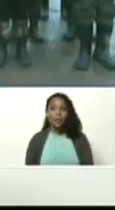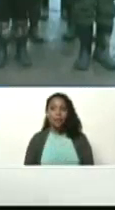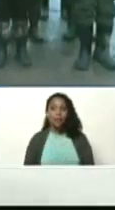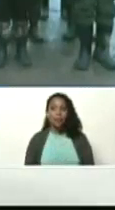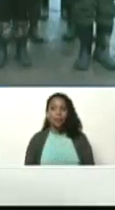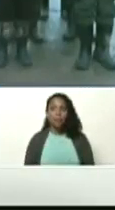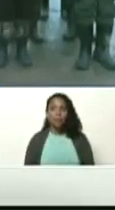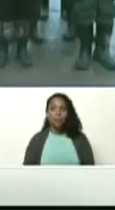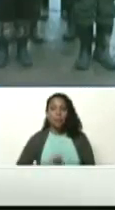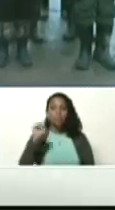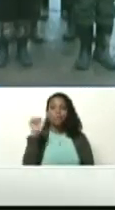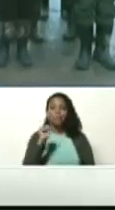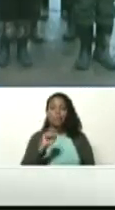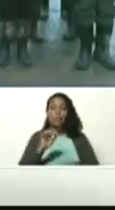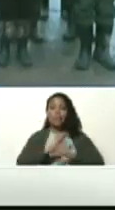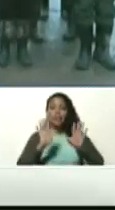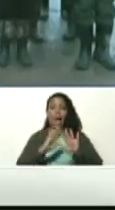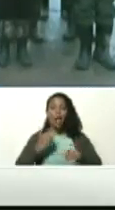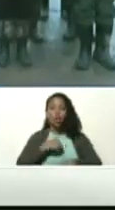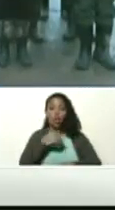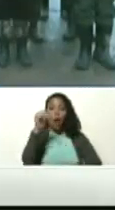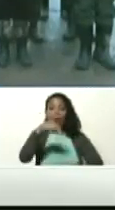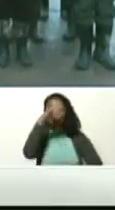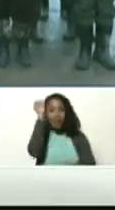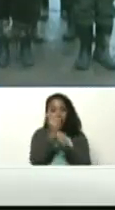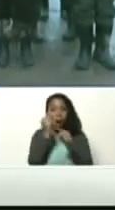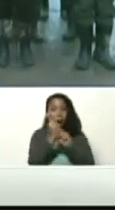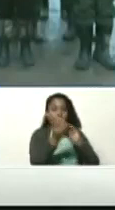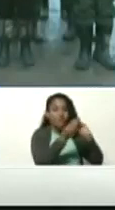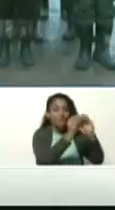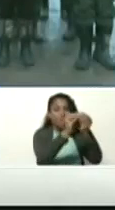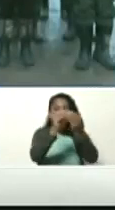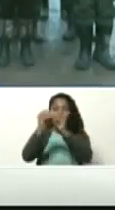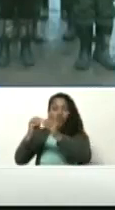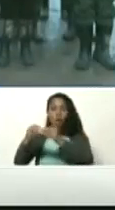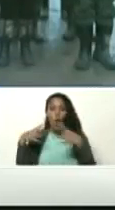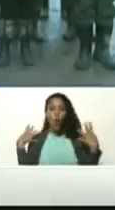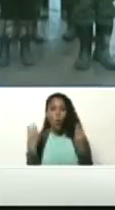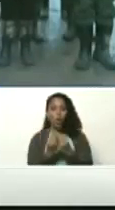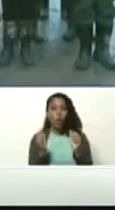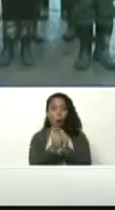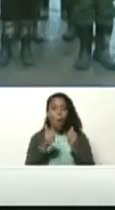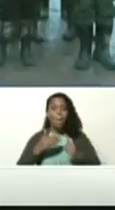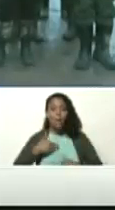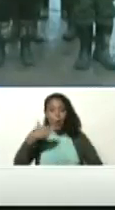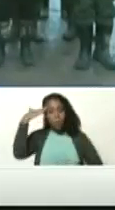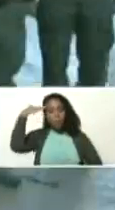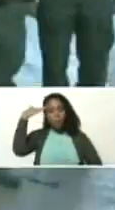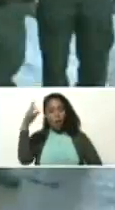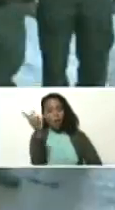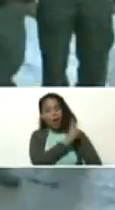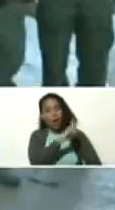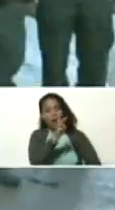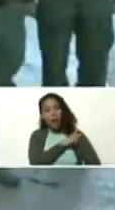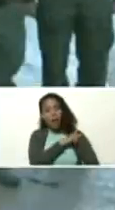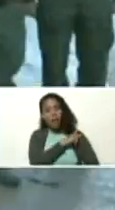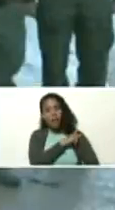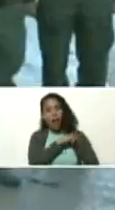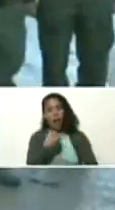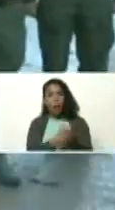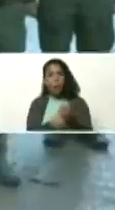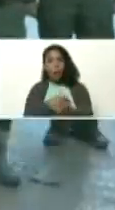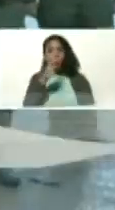En efecto, ya estamos aquí en labores de recuperación. Me acompaña el comandante del ASEO, general en jefe Hernández